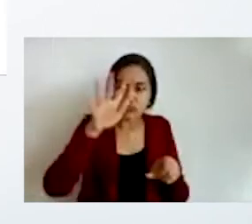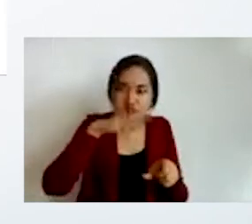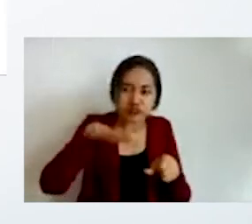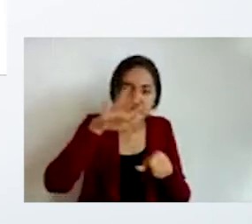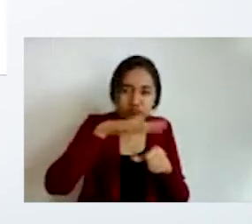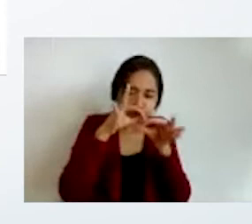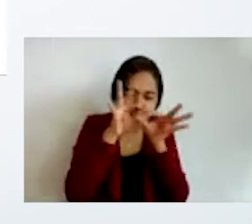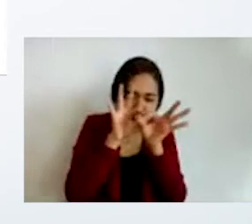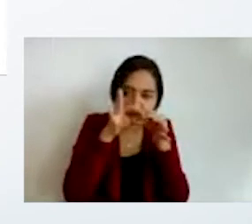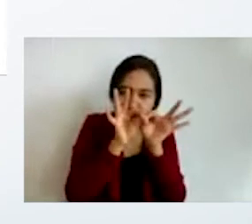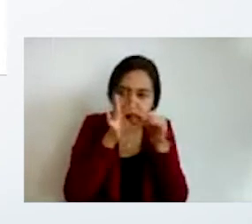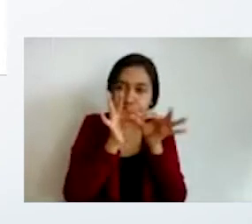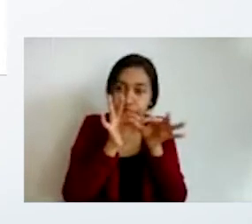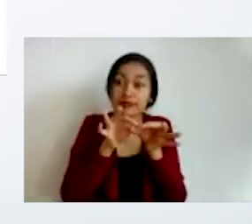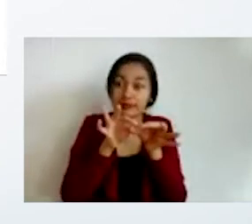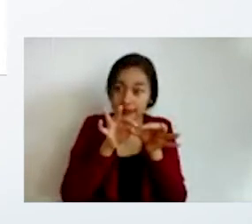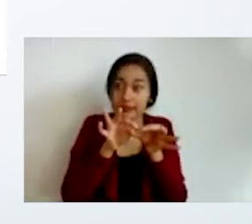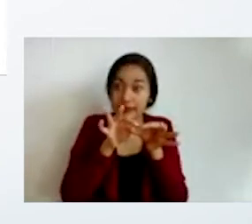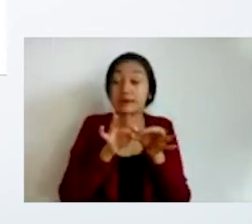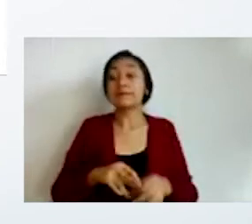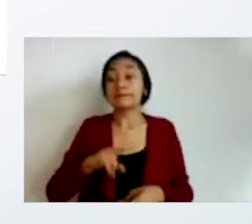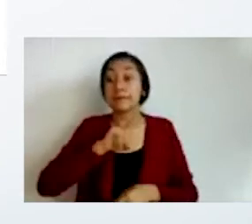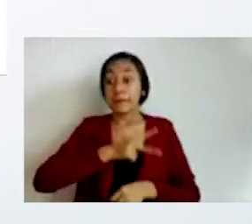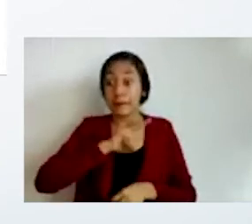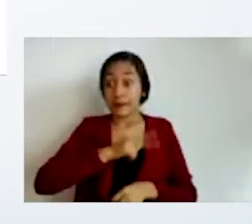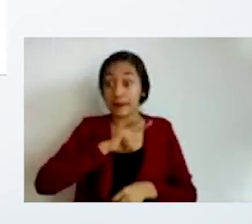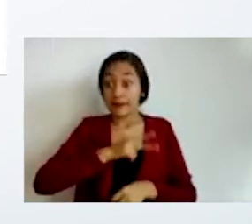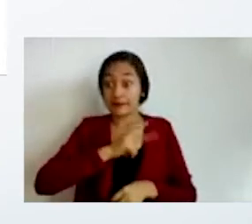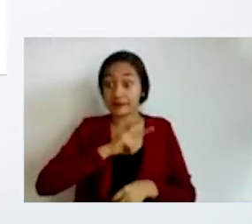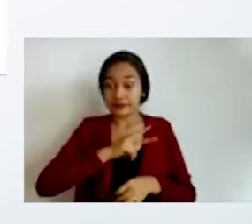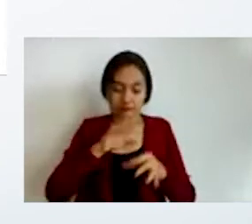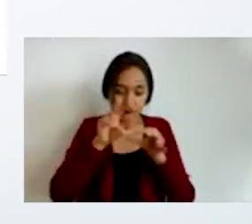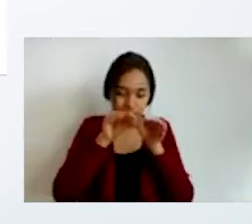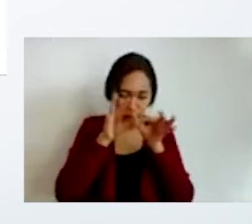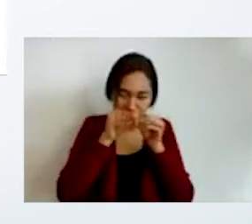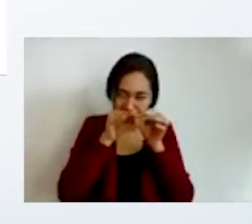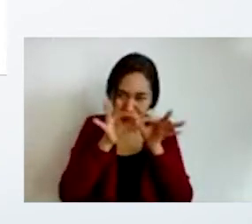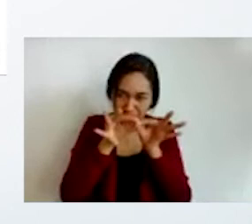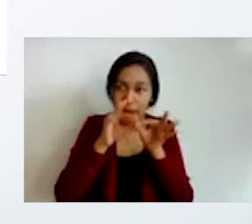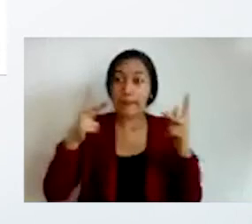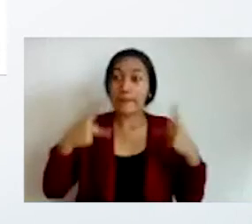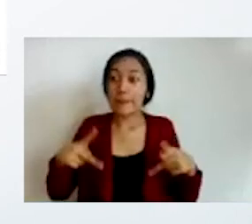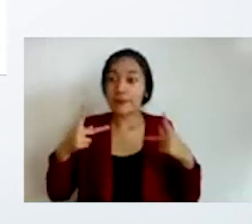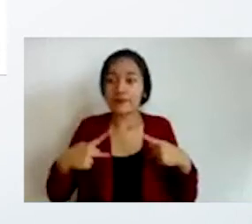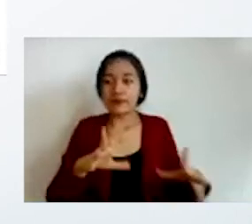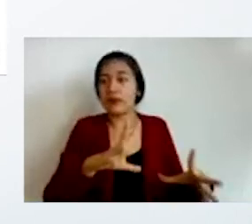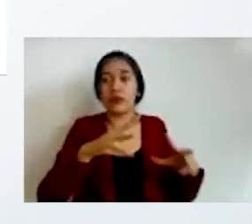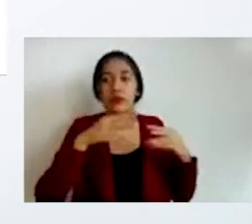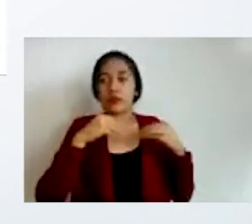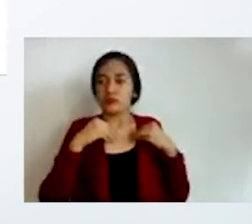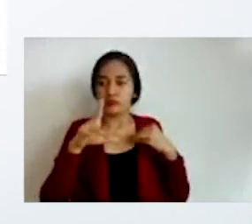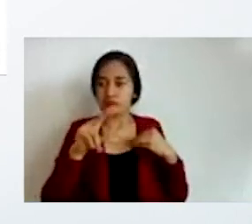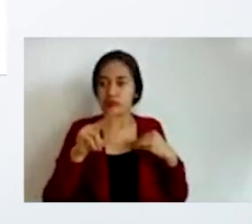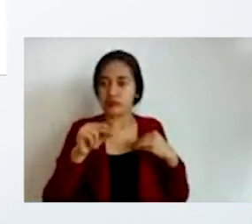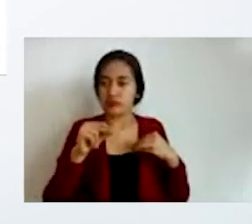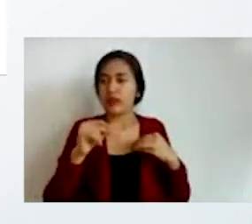convalecencia. Eventualmente el virus va a dejar de estar ya allí en las personas, pero los anticuerpos